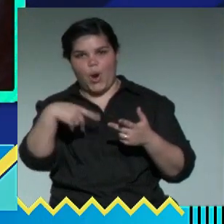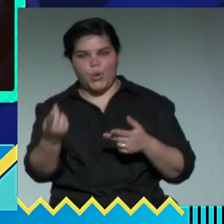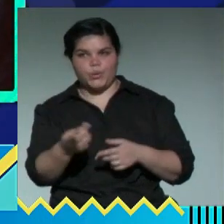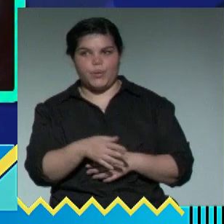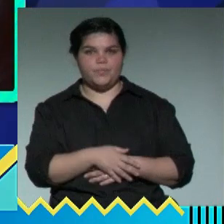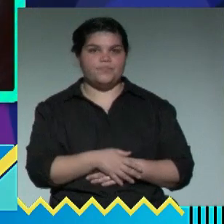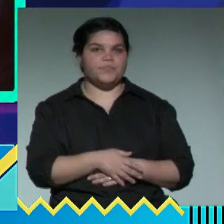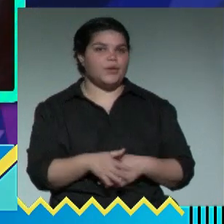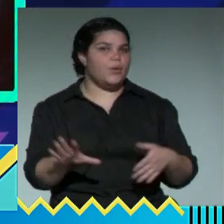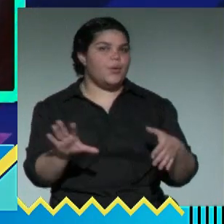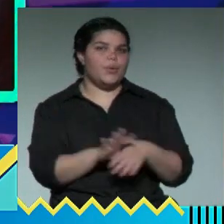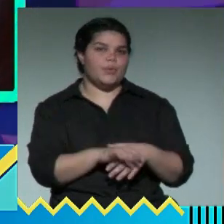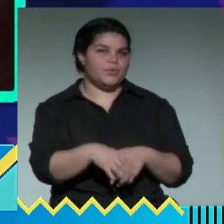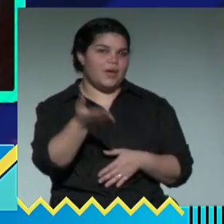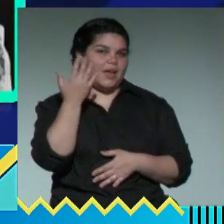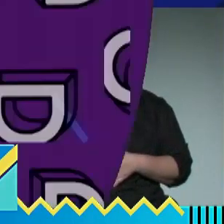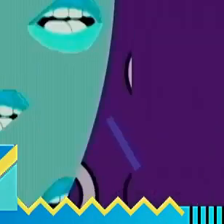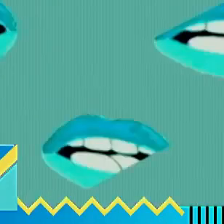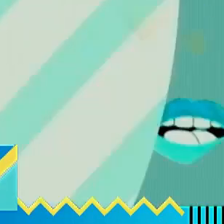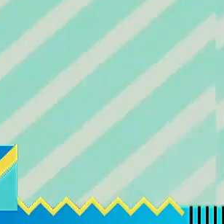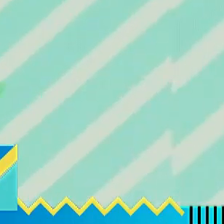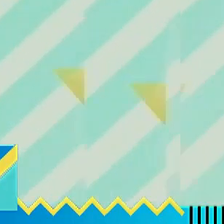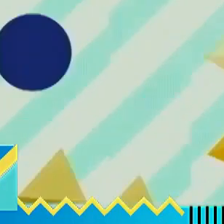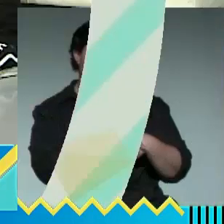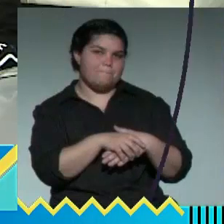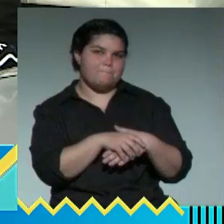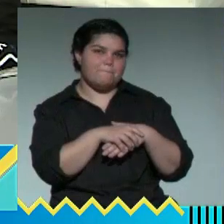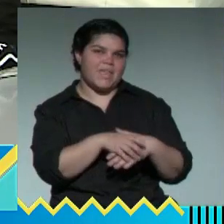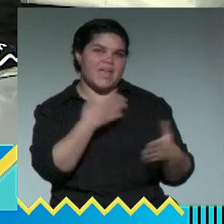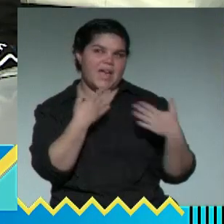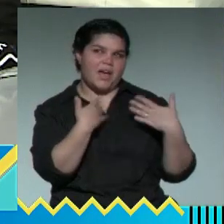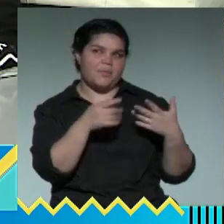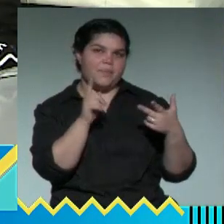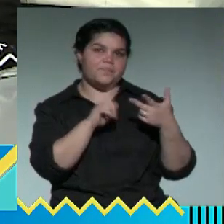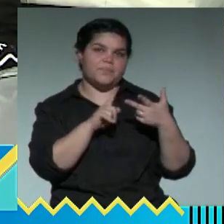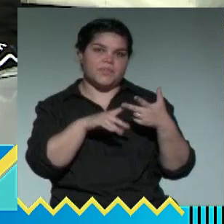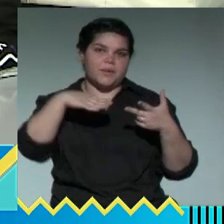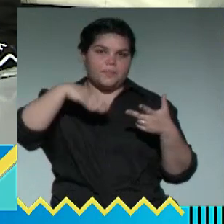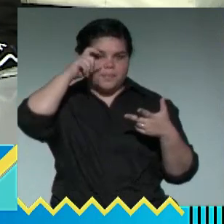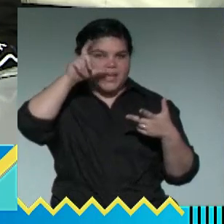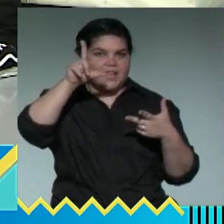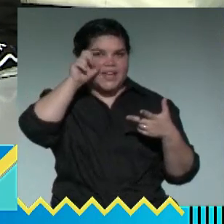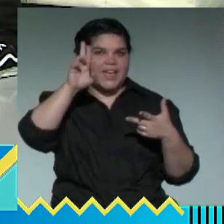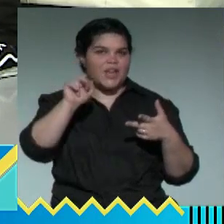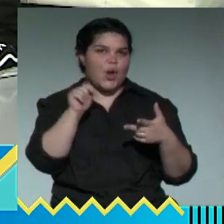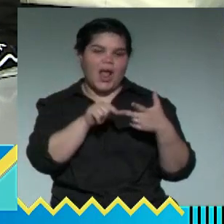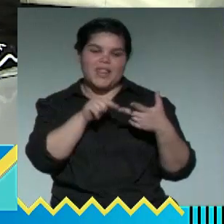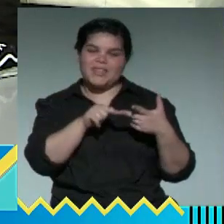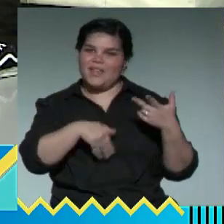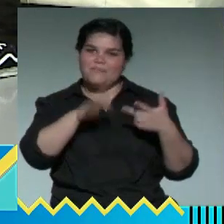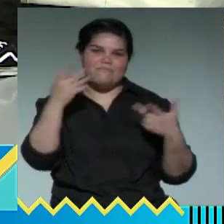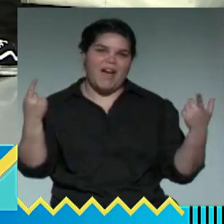el otro día justo hablaba de eso y una amiga me dice, me parece que quizás Melero fue como la Yoko Ono de... Sí, totalmente, es